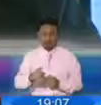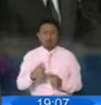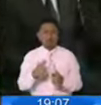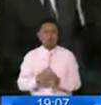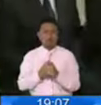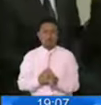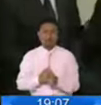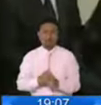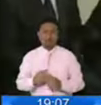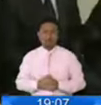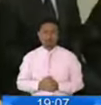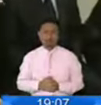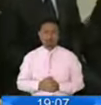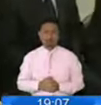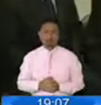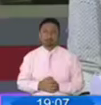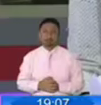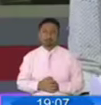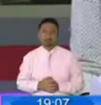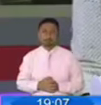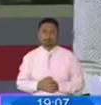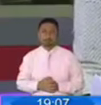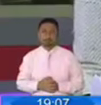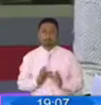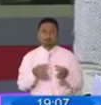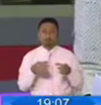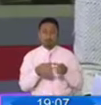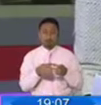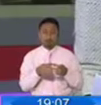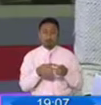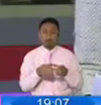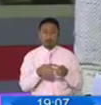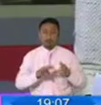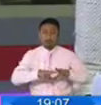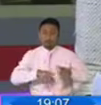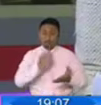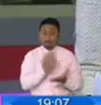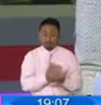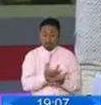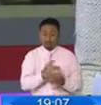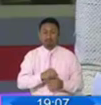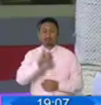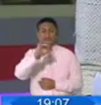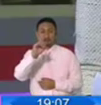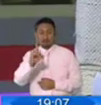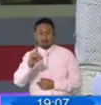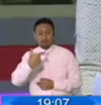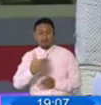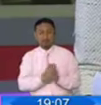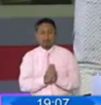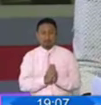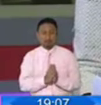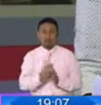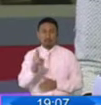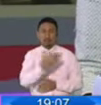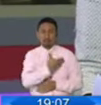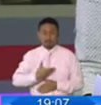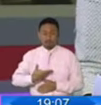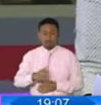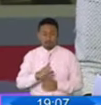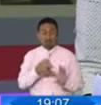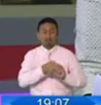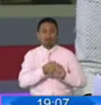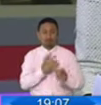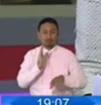urgentes. Informó Javier Gallo. La Comisión Anticorrupción y la Izquierda Democrática piden la renuncia del vicepresidente Glass tras los